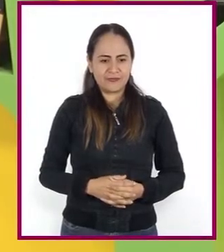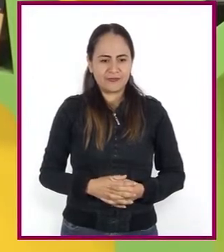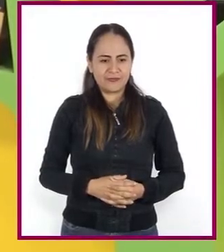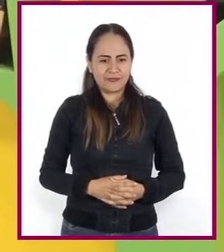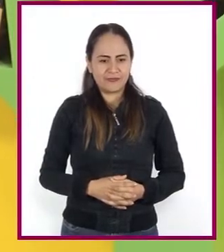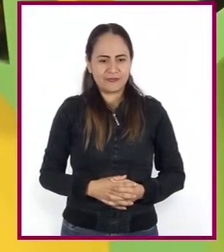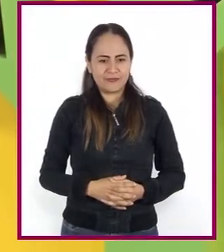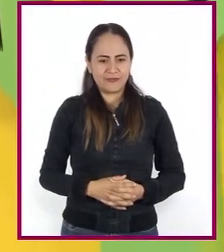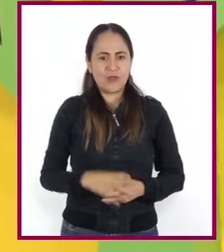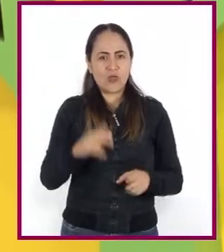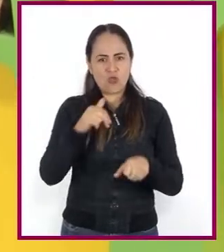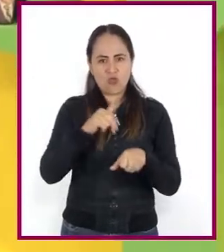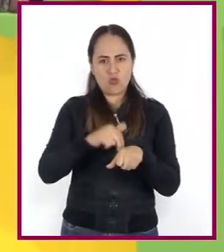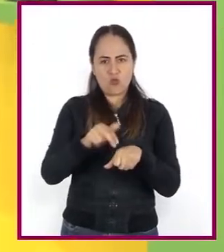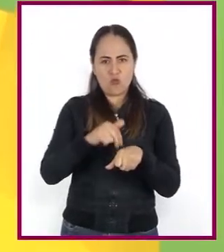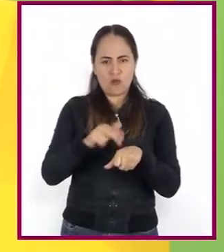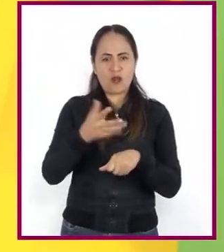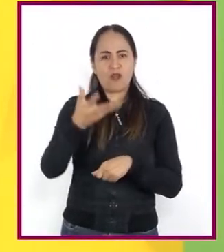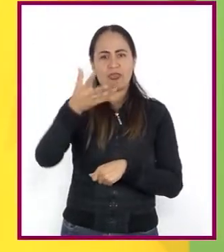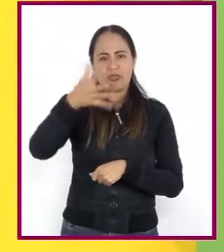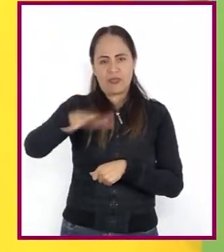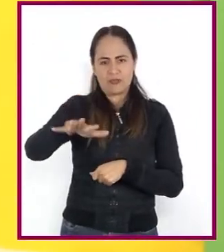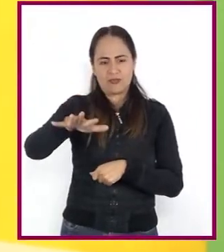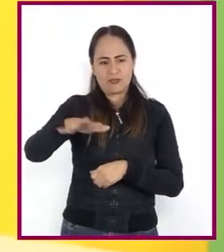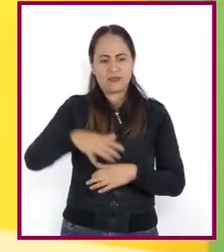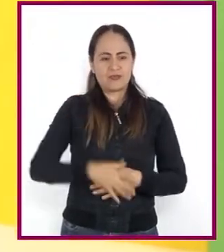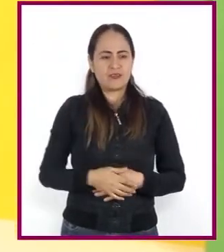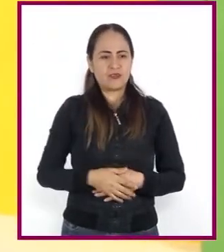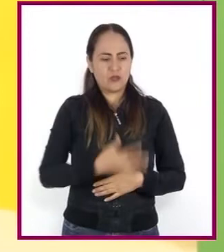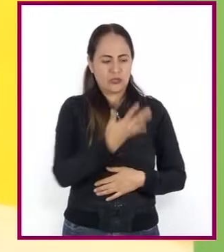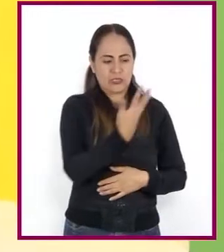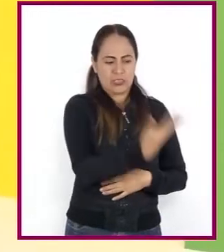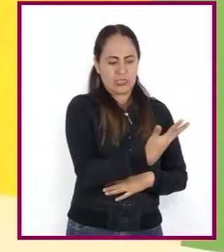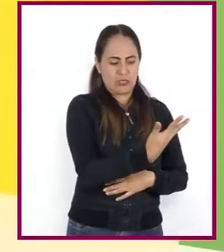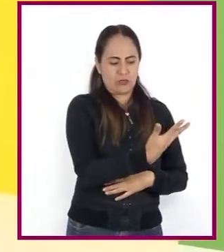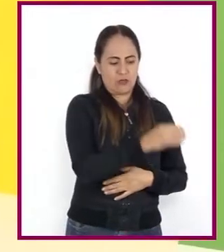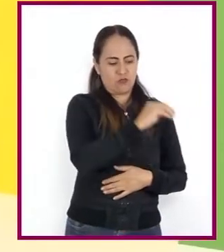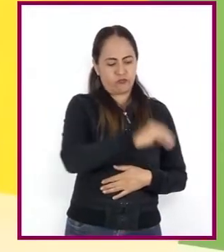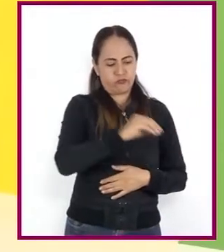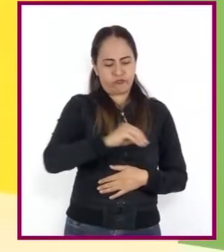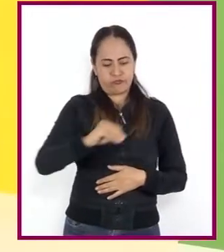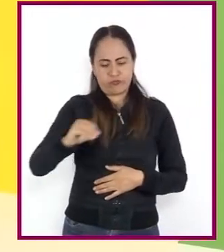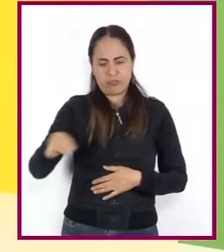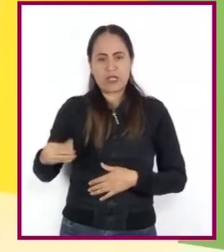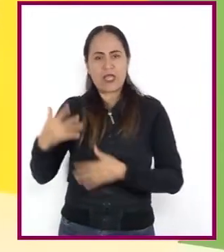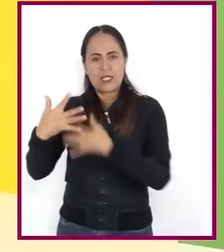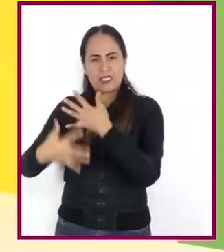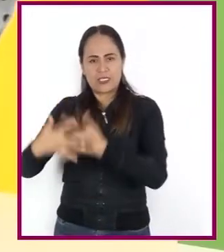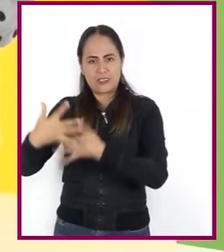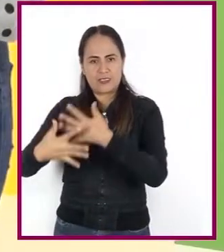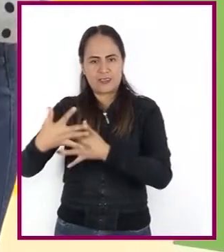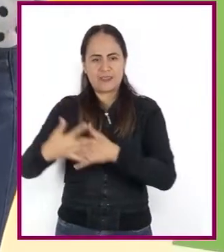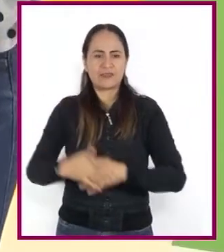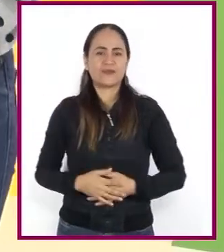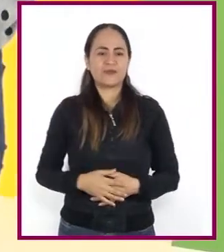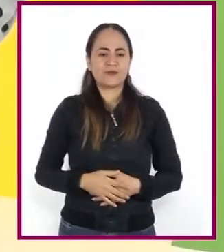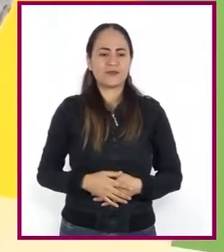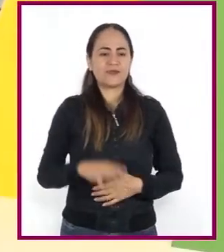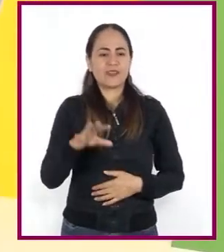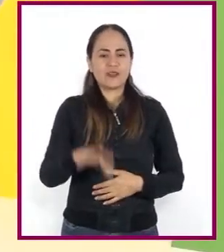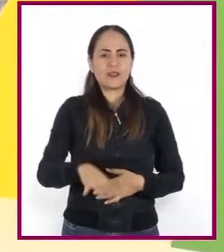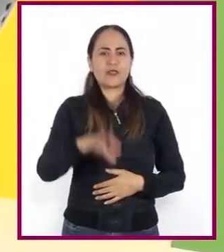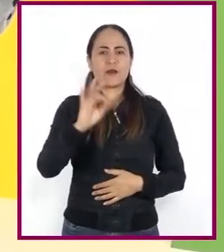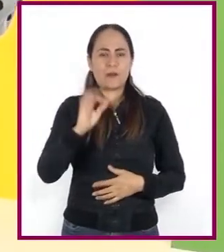Me cayó el número 10. Estaba en el 5, avanzo al 15 y elijo